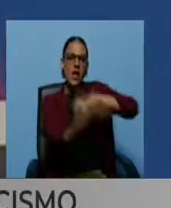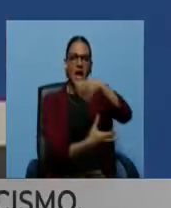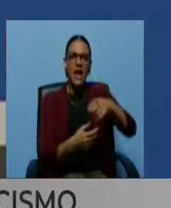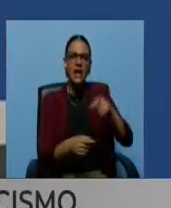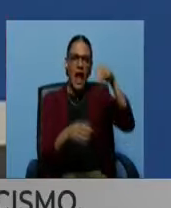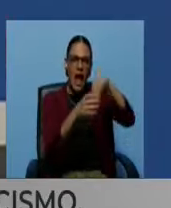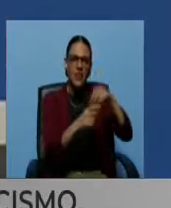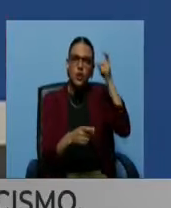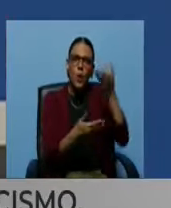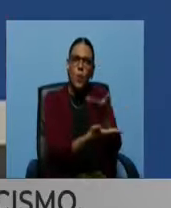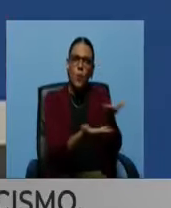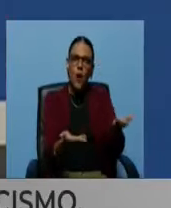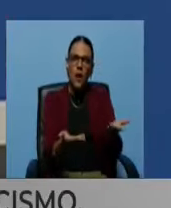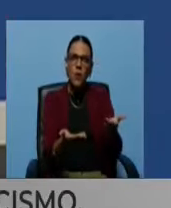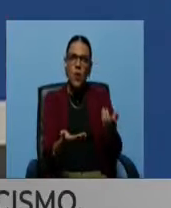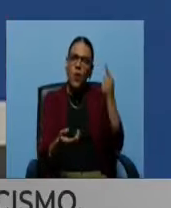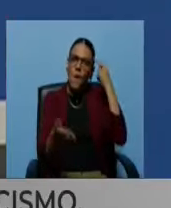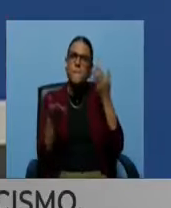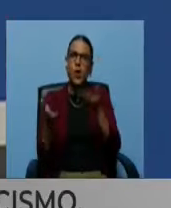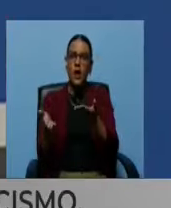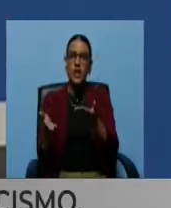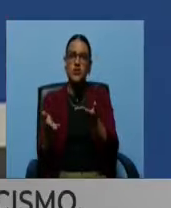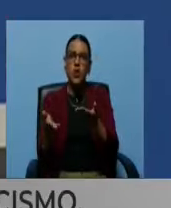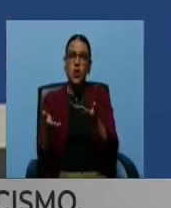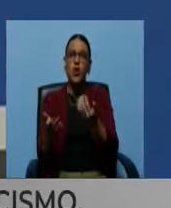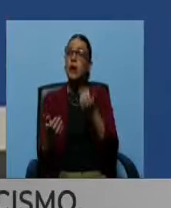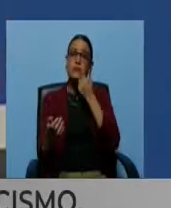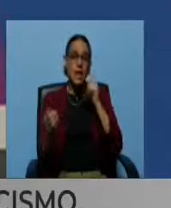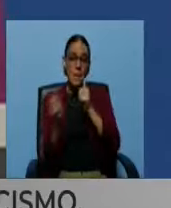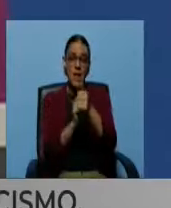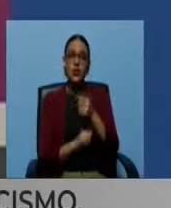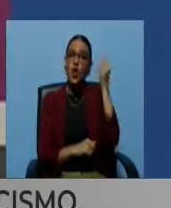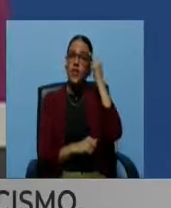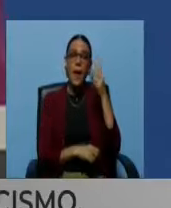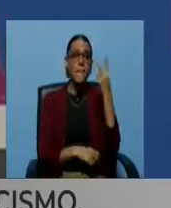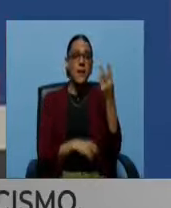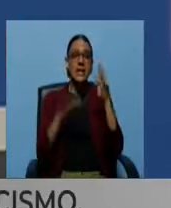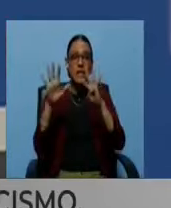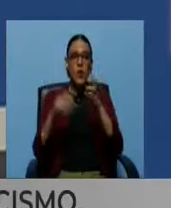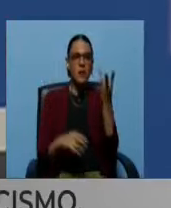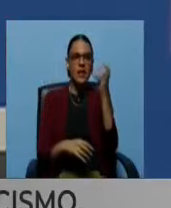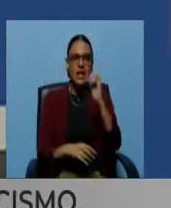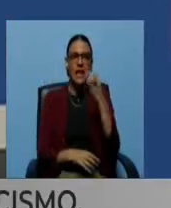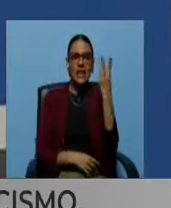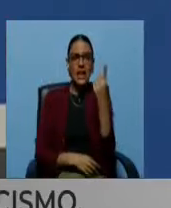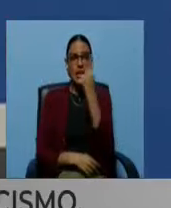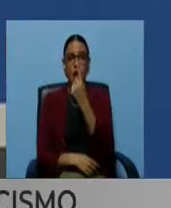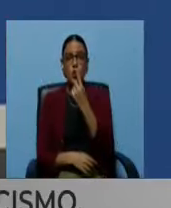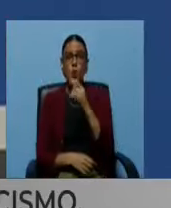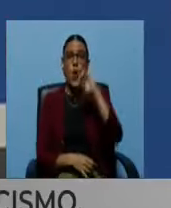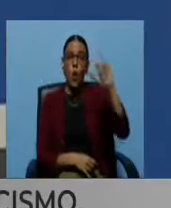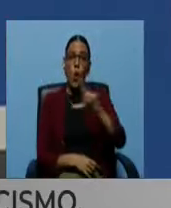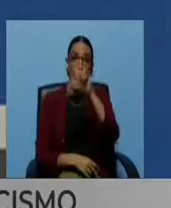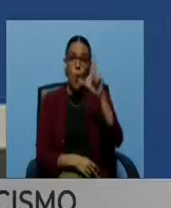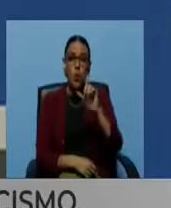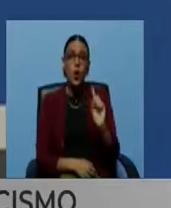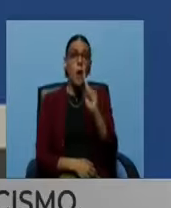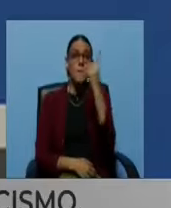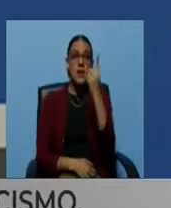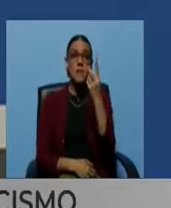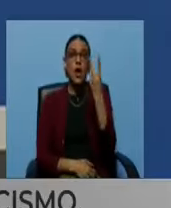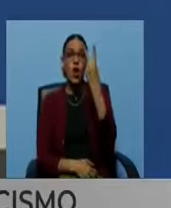Por eso, lo que pasó los días 29, 30, 31 de julio, 1 y 2 de